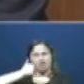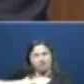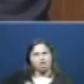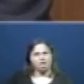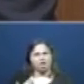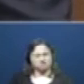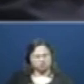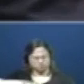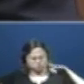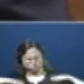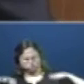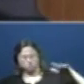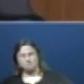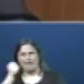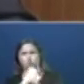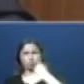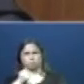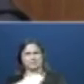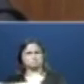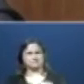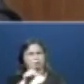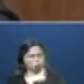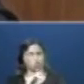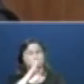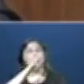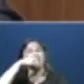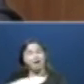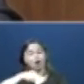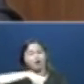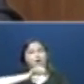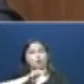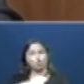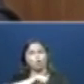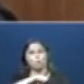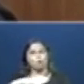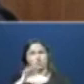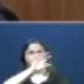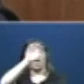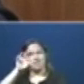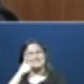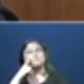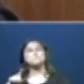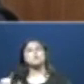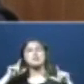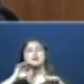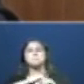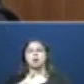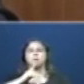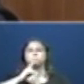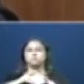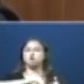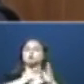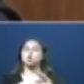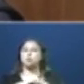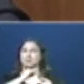desequilibraron la economía española Y sí están siendo sin embargo protagonistas principales de las respuestas a la crisis y también